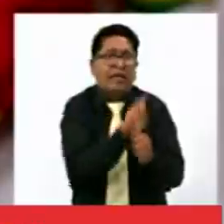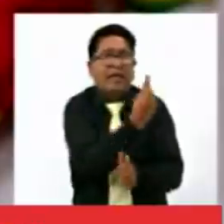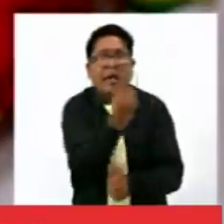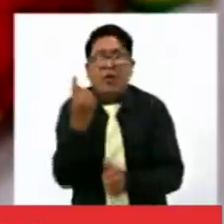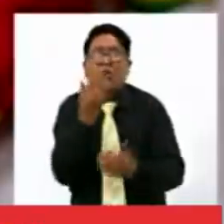buenas noches